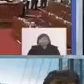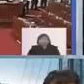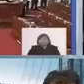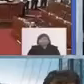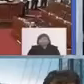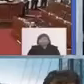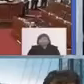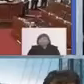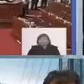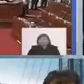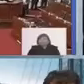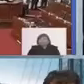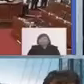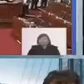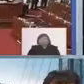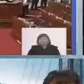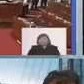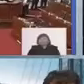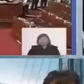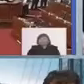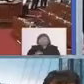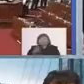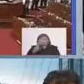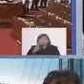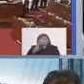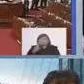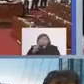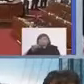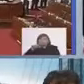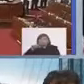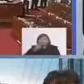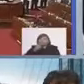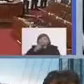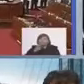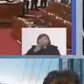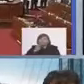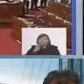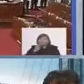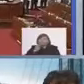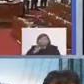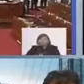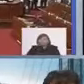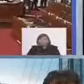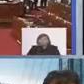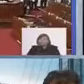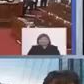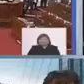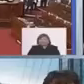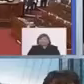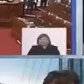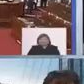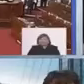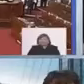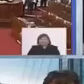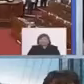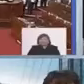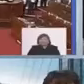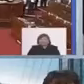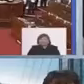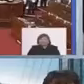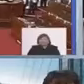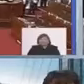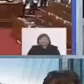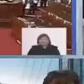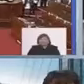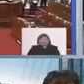viene esta inestabilidad? Es autoinfligida, porque él incurre en errores no forzados constantemente. Ese ha sido un poco el signo